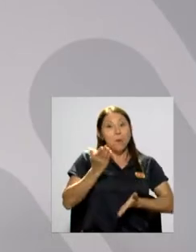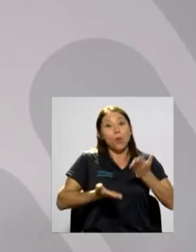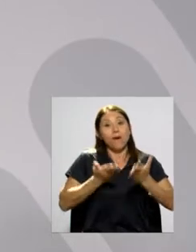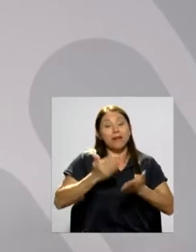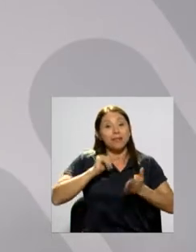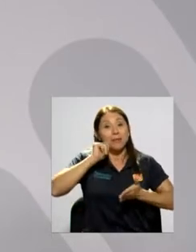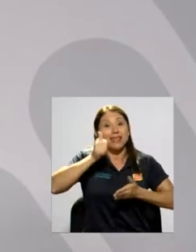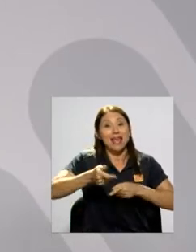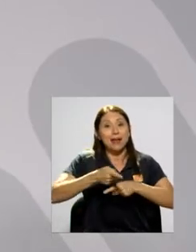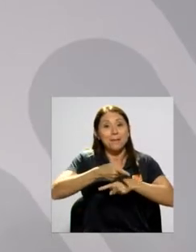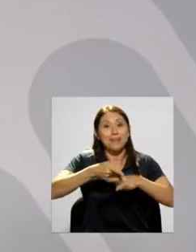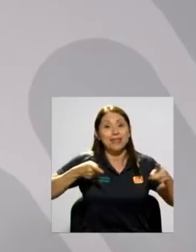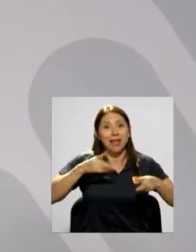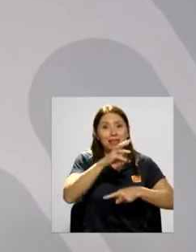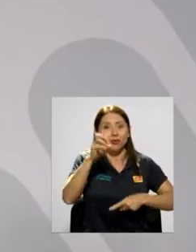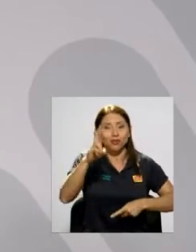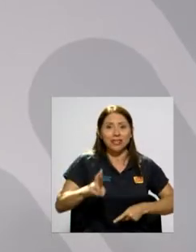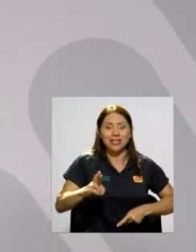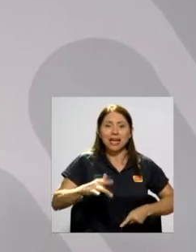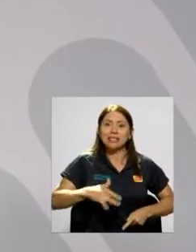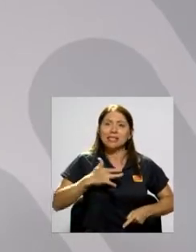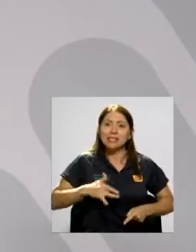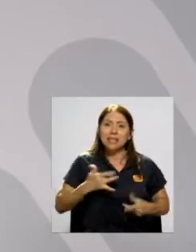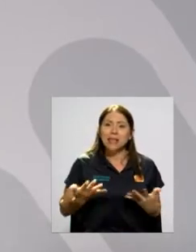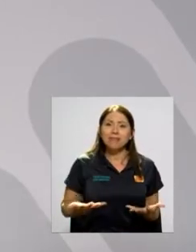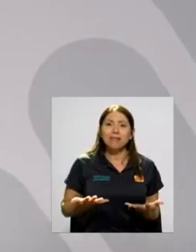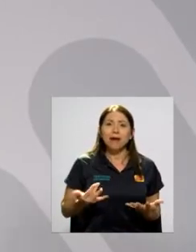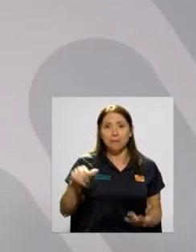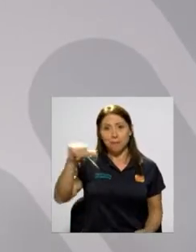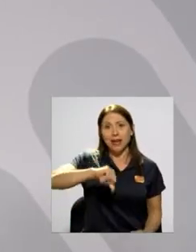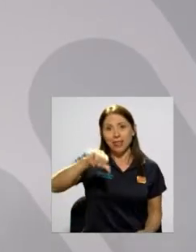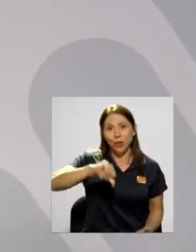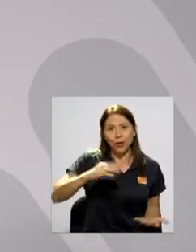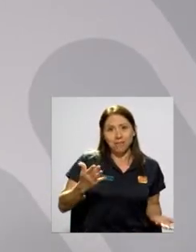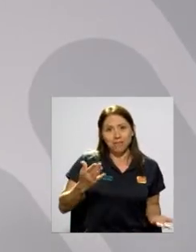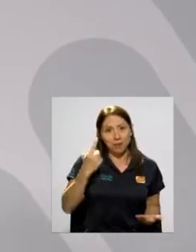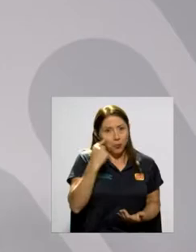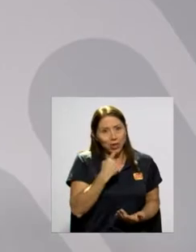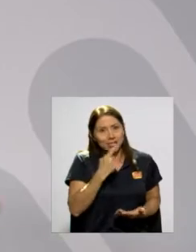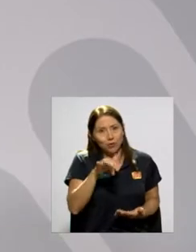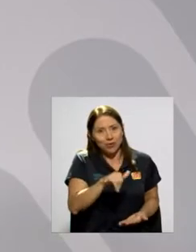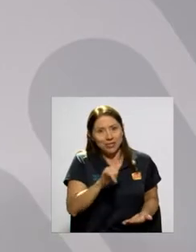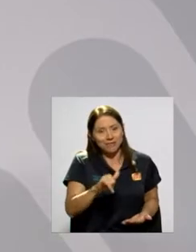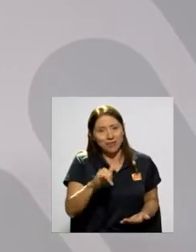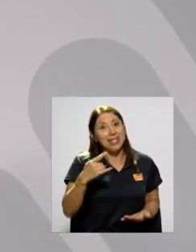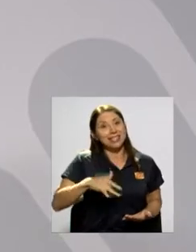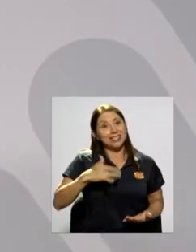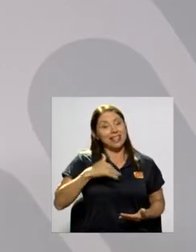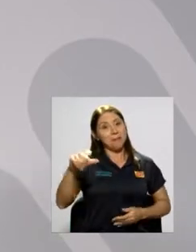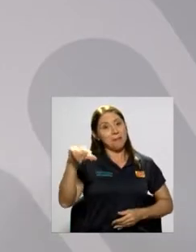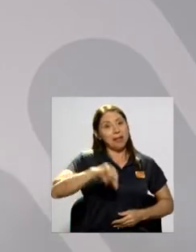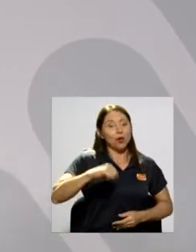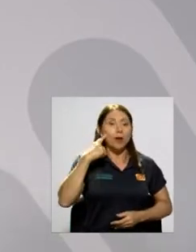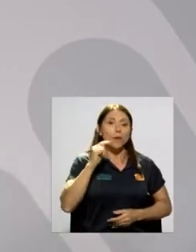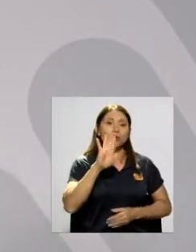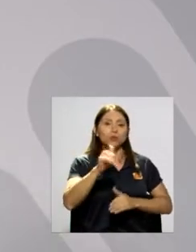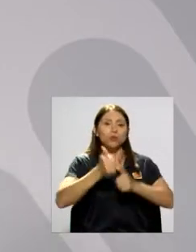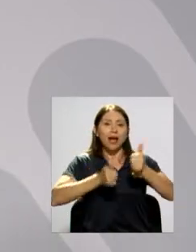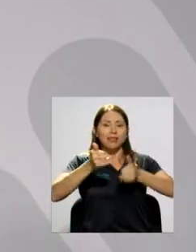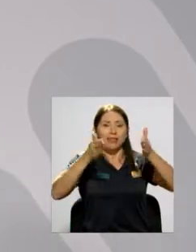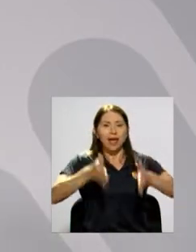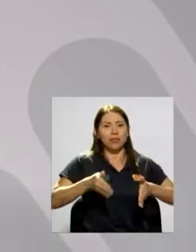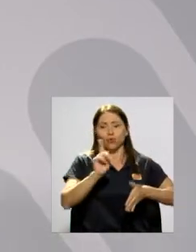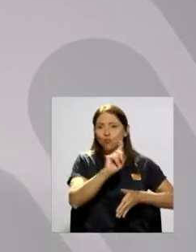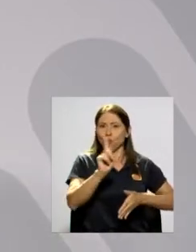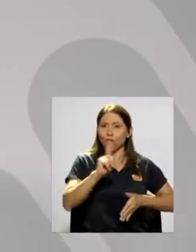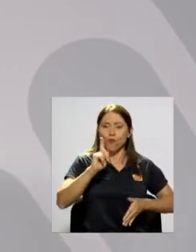Rica se sienta perdedora, por decirlo de alguna manera, porque su candidato de preferencia no fue el presidente